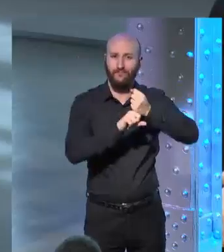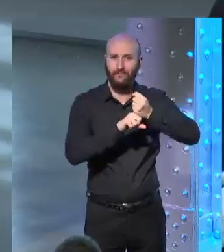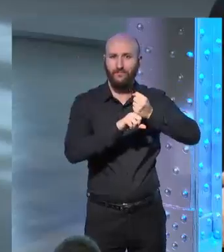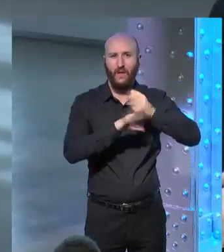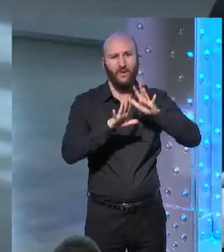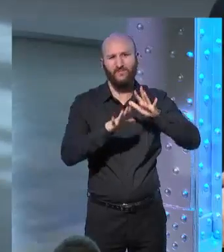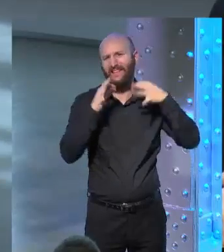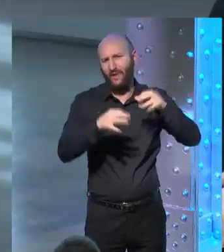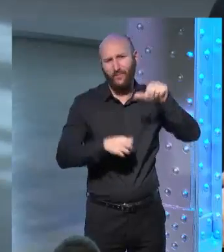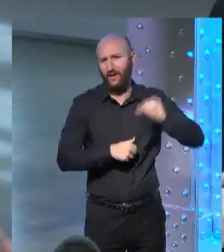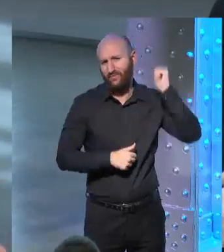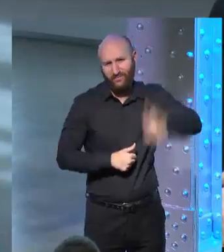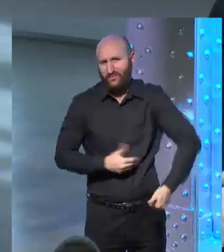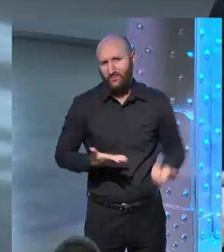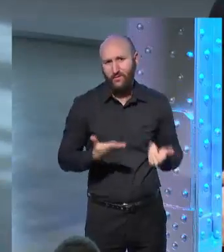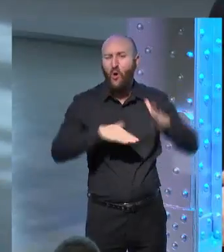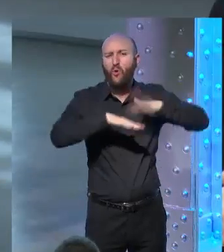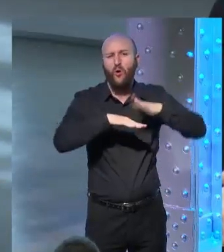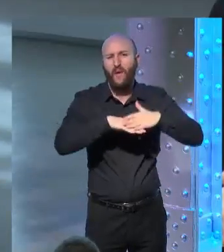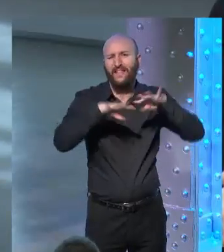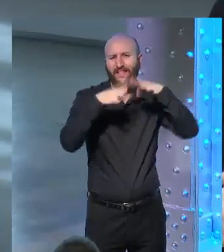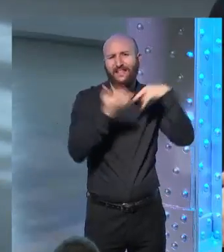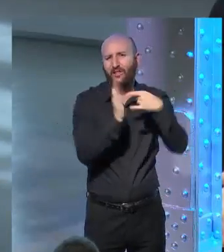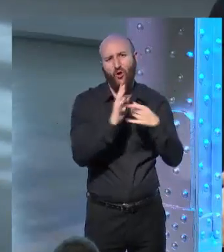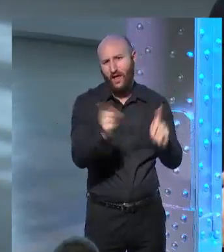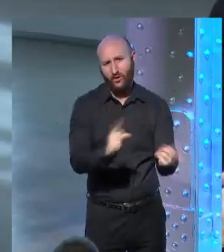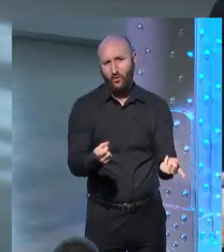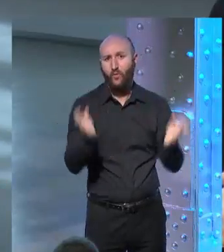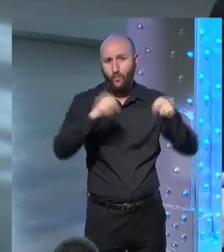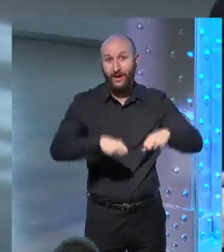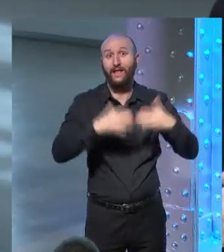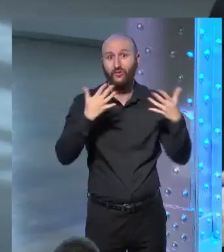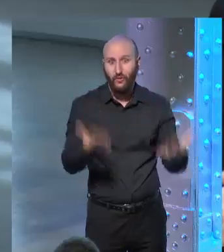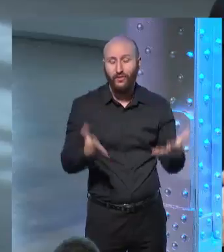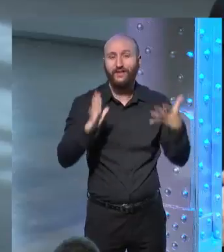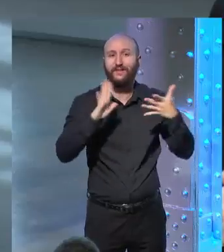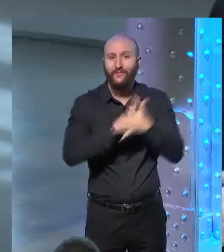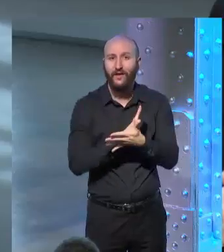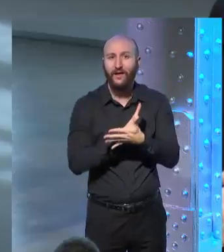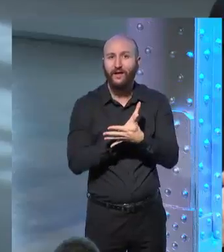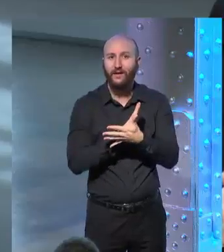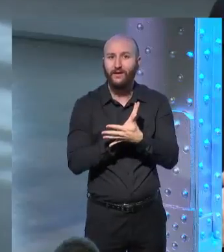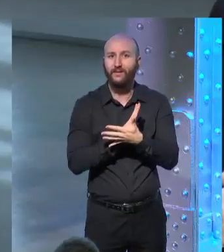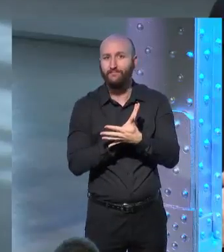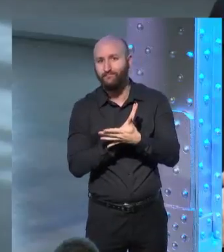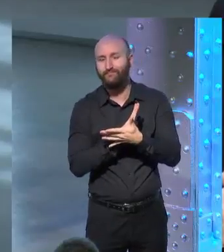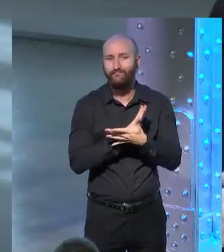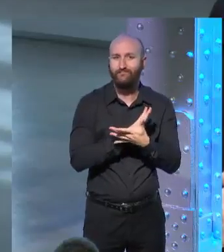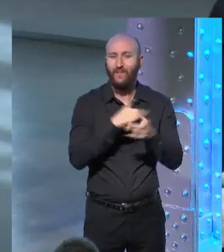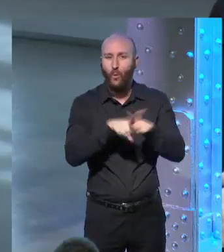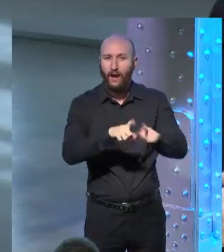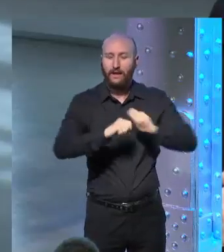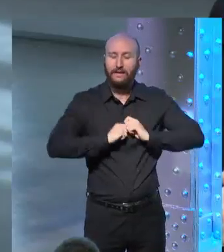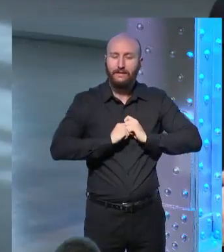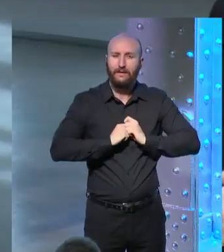o sea, siempre ha existido. Y no es culpa de la tecnología. Lo que pasa que sí, quizá, pues dificulta un